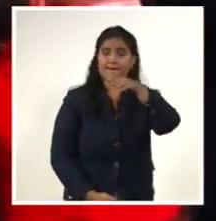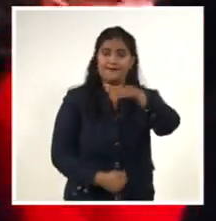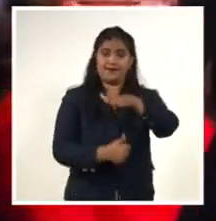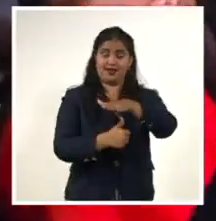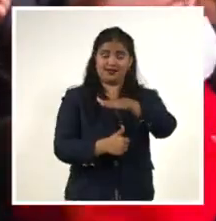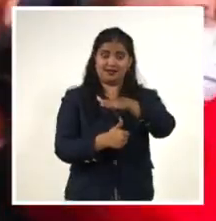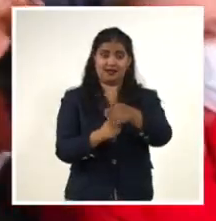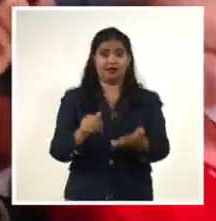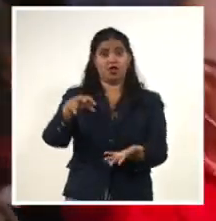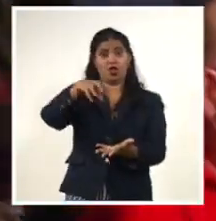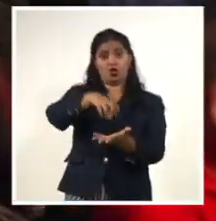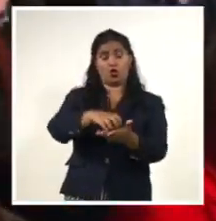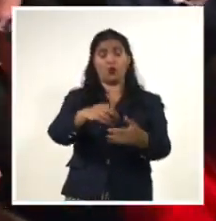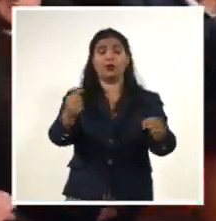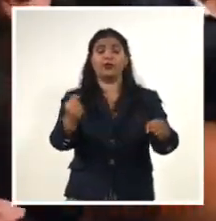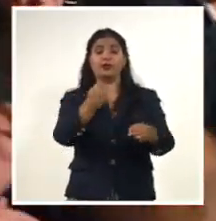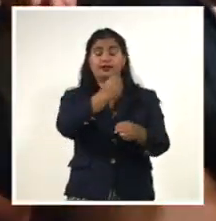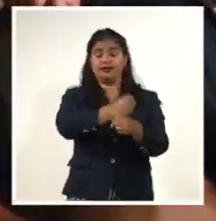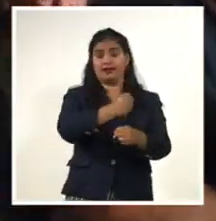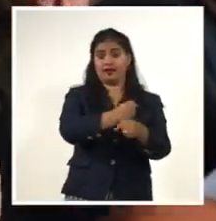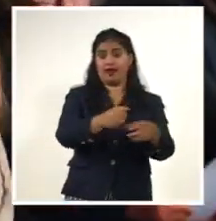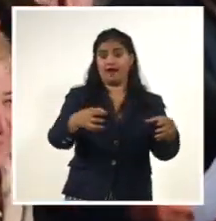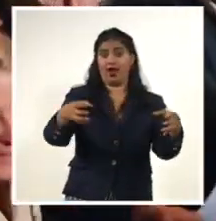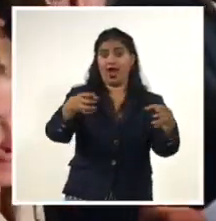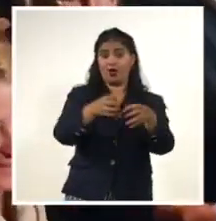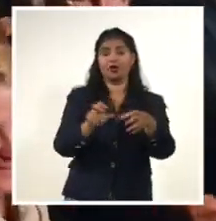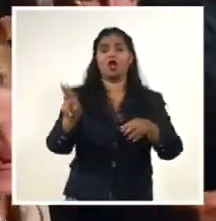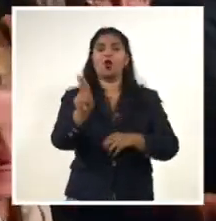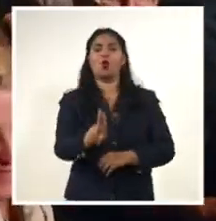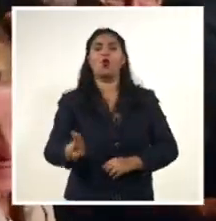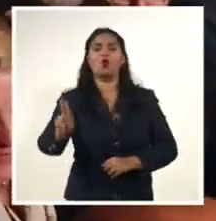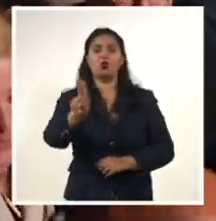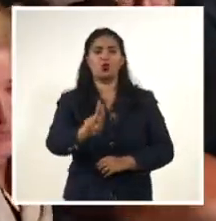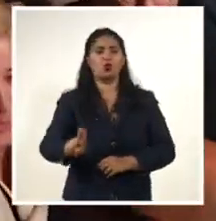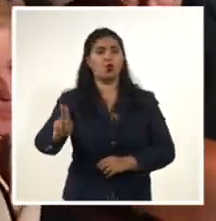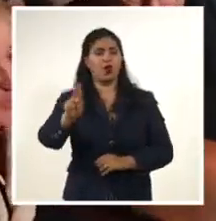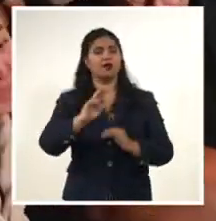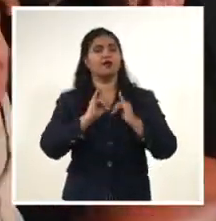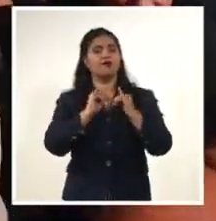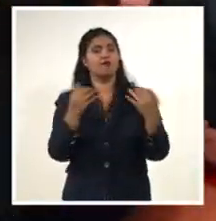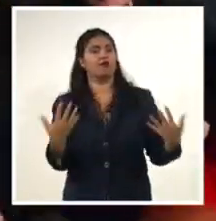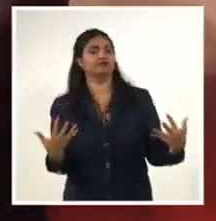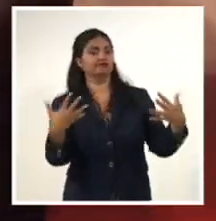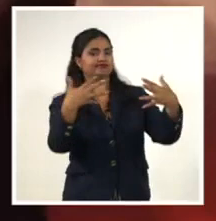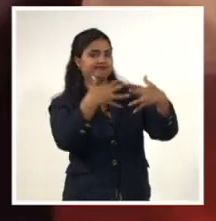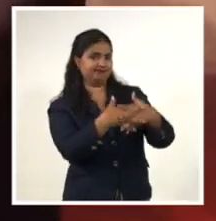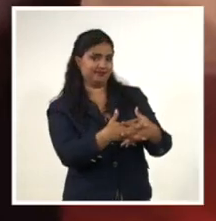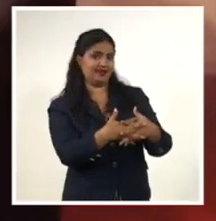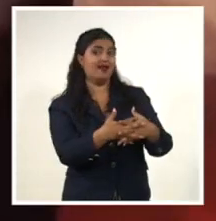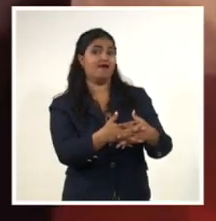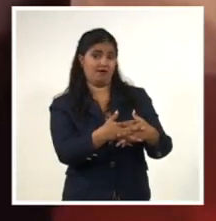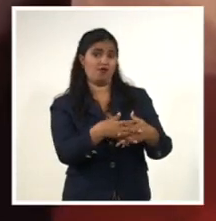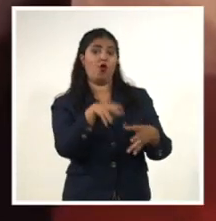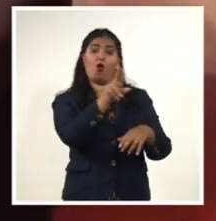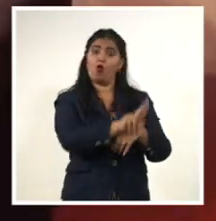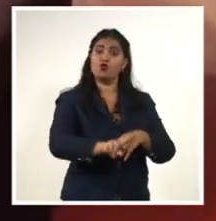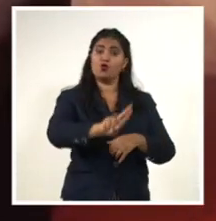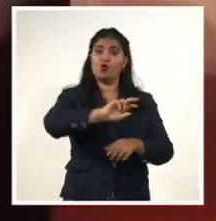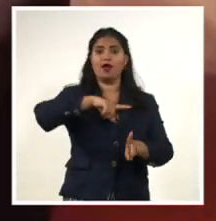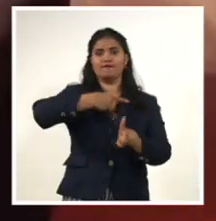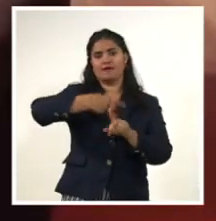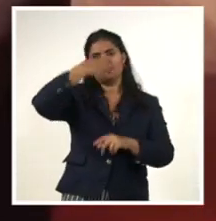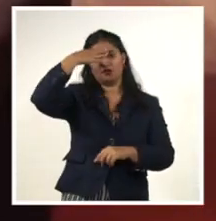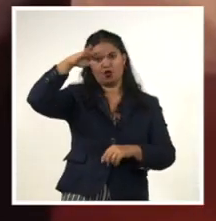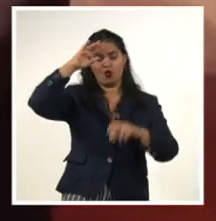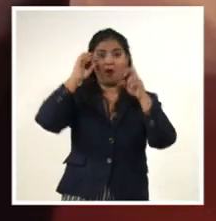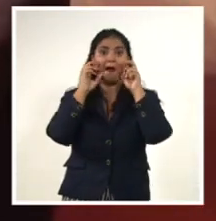Central Sindical Única de Uruguay destacó la hermandad entre el sureño país y la Revolución Cubana. ¡Viva la amistad del pueblo